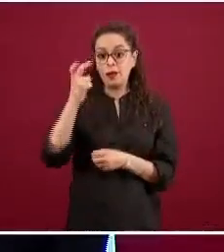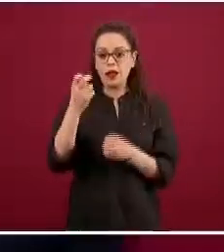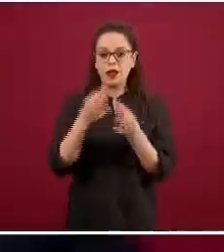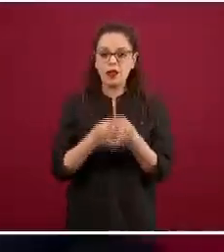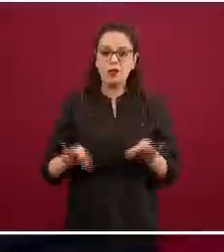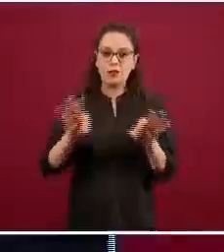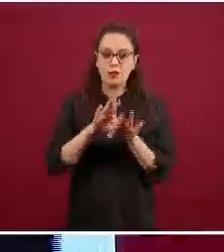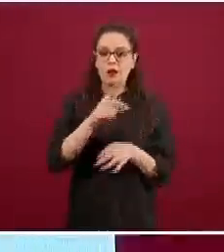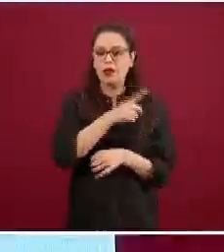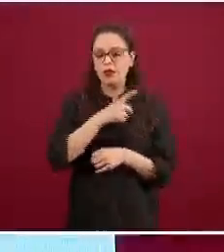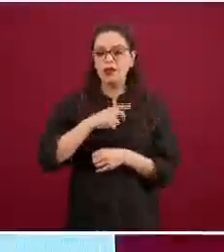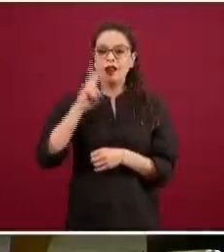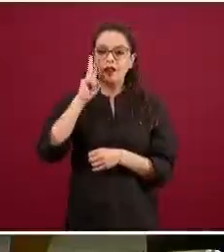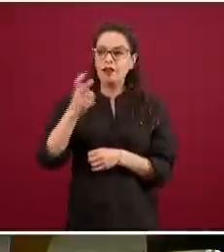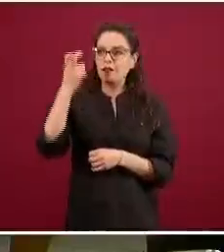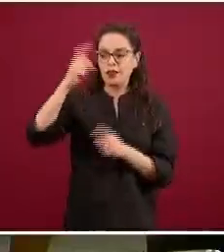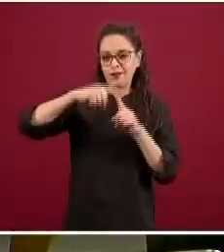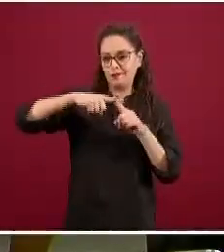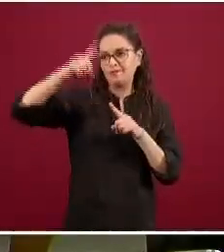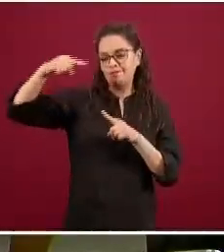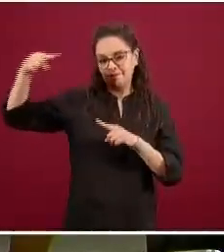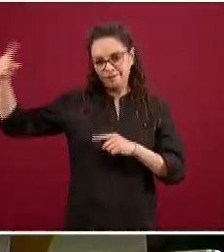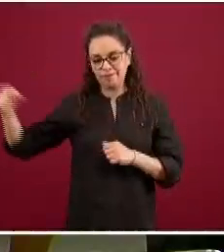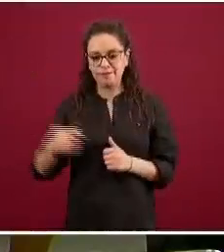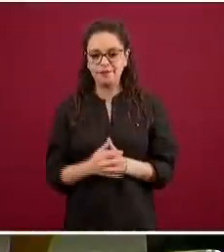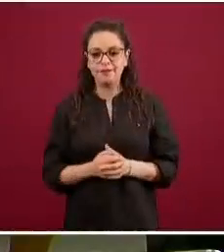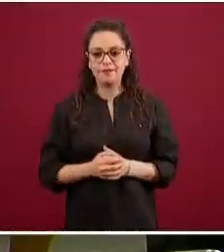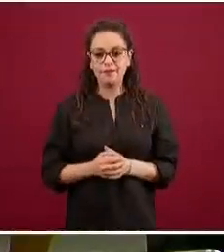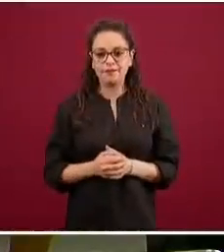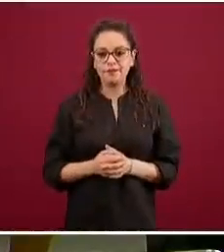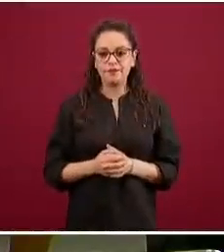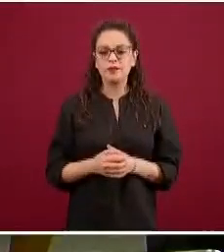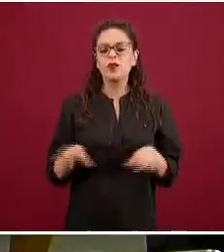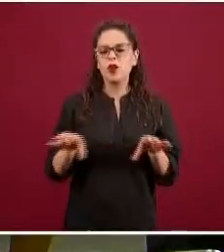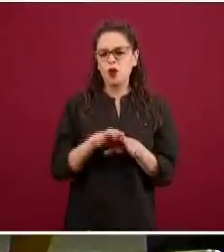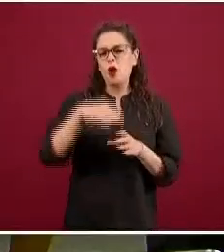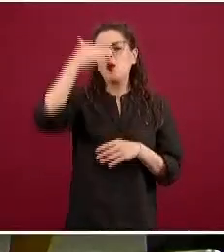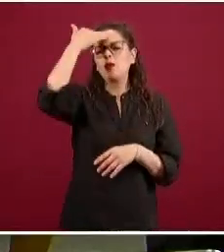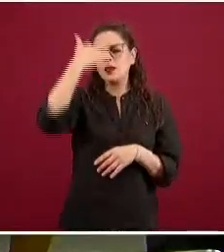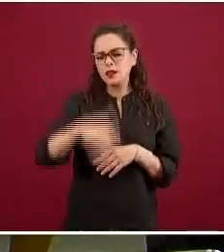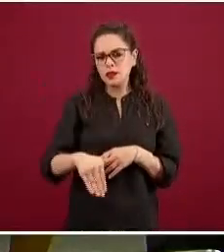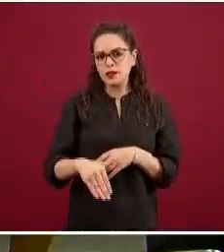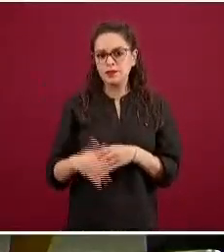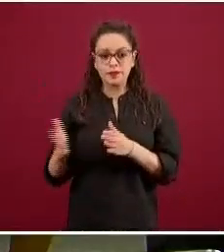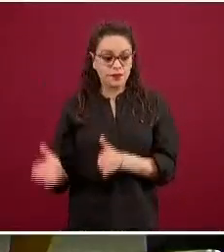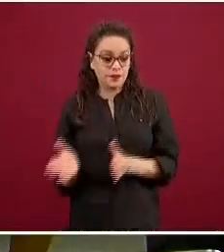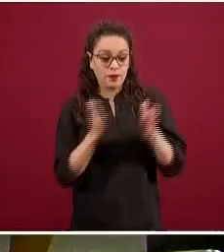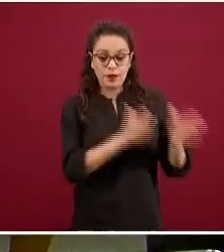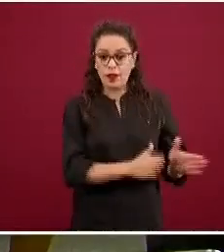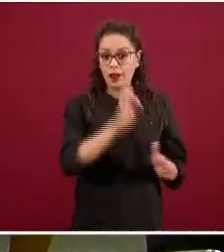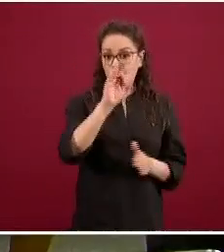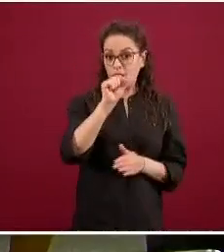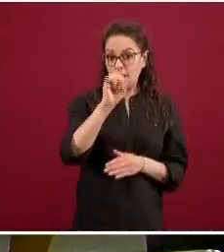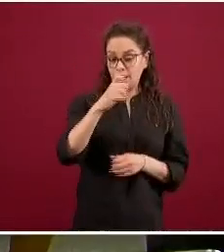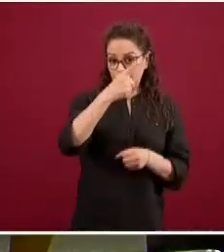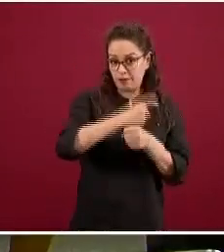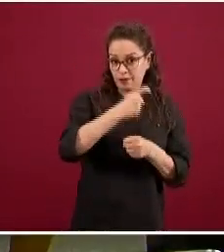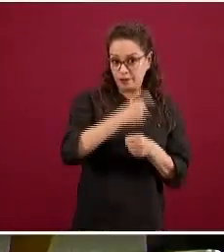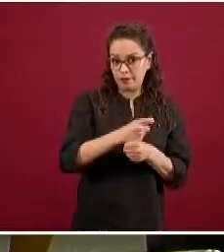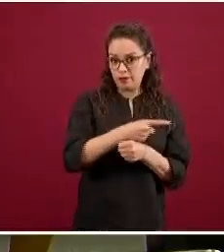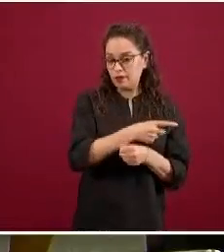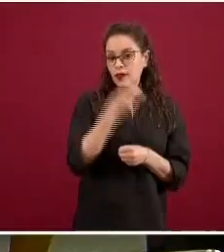¿Sí? ¿Por qué lo sabemos? Porque en la fase 1 no teníamos esa recomendación y era un